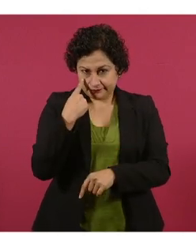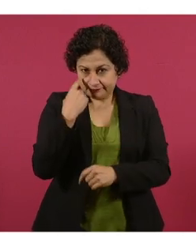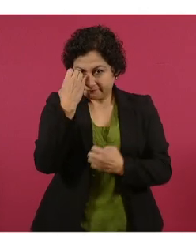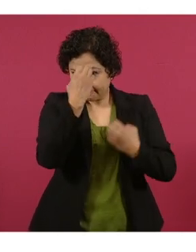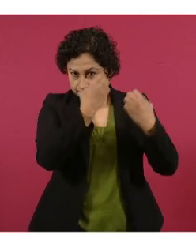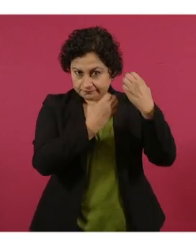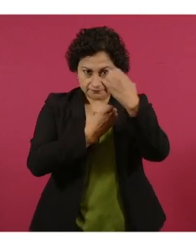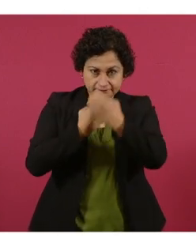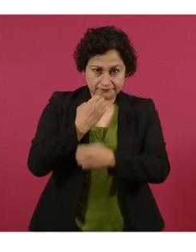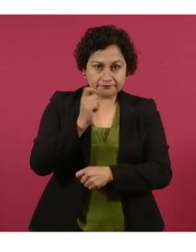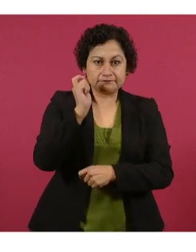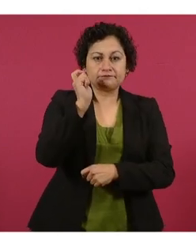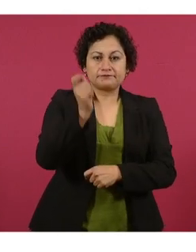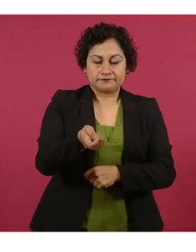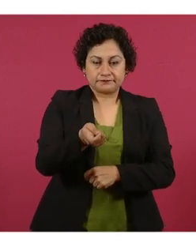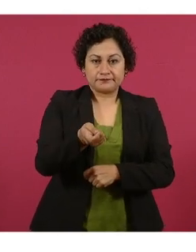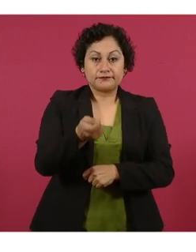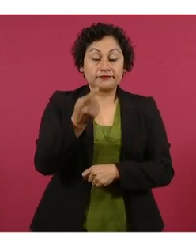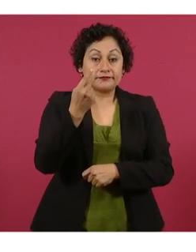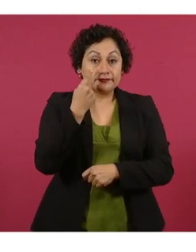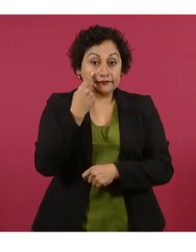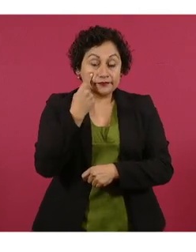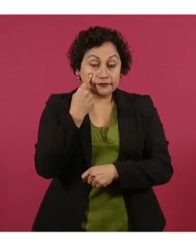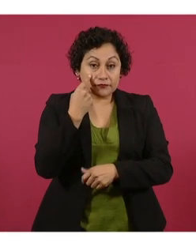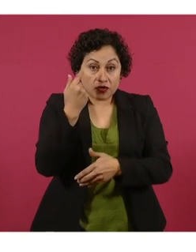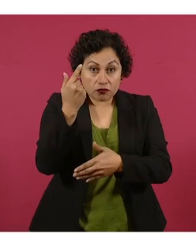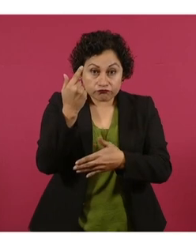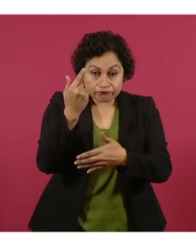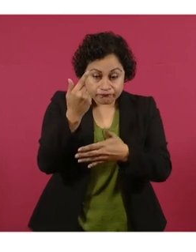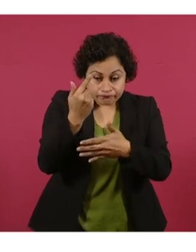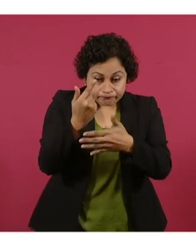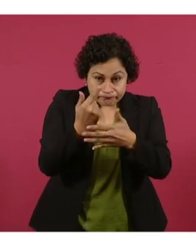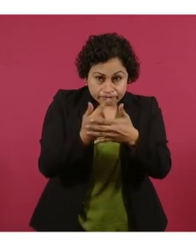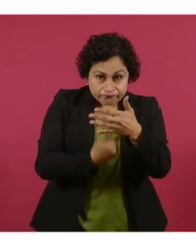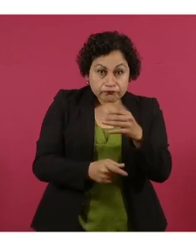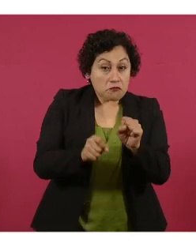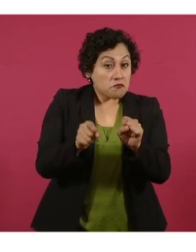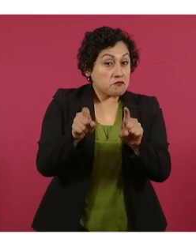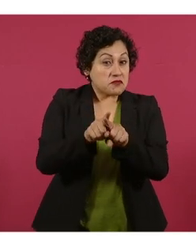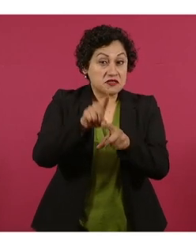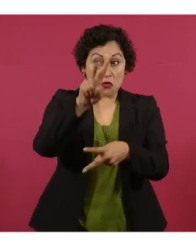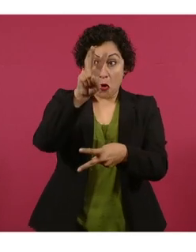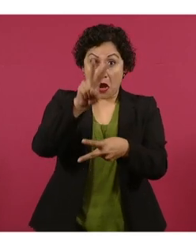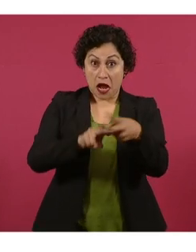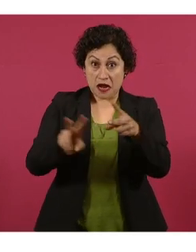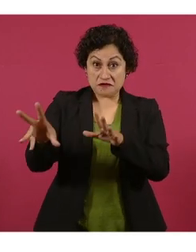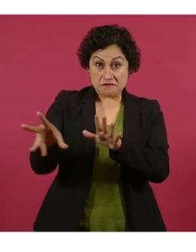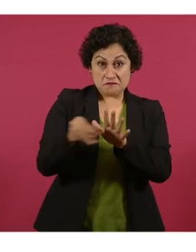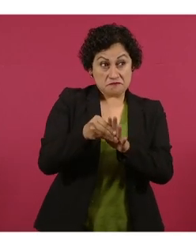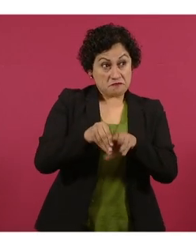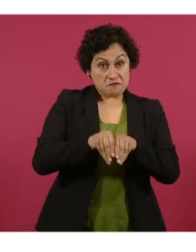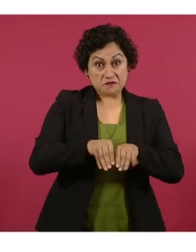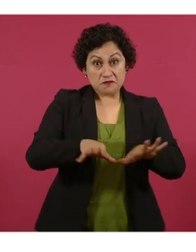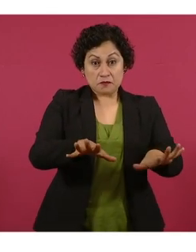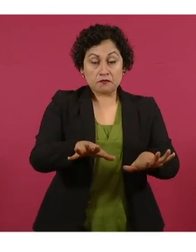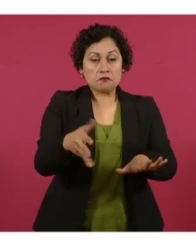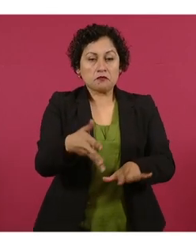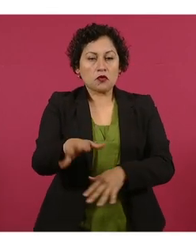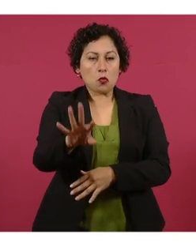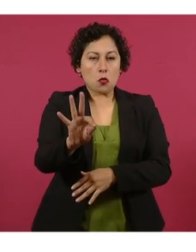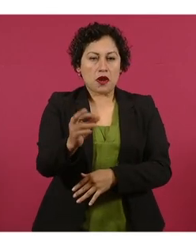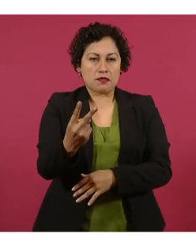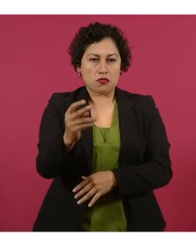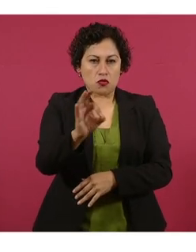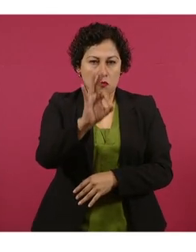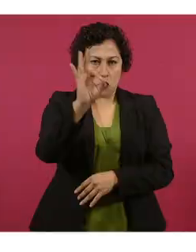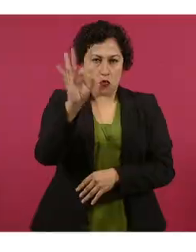Menos de la mitad de las cuentas que usaban este hashtag, o sea, el 42% que